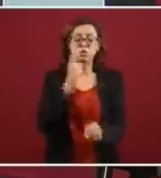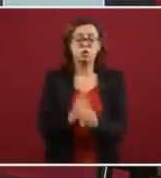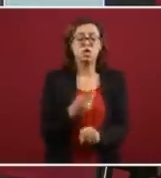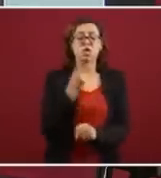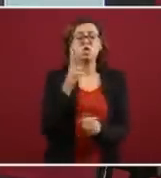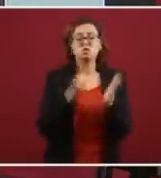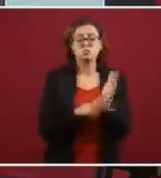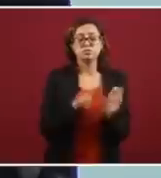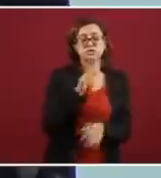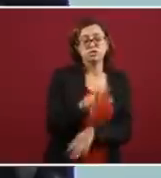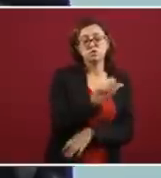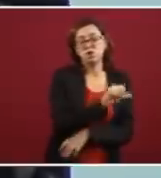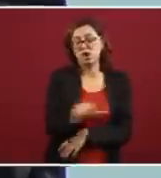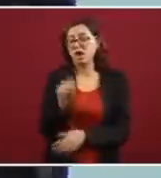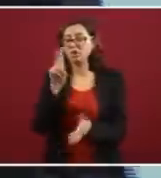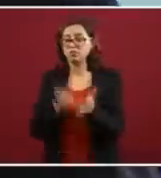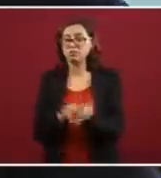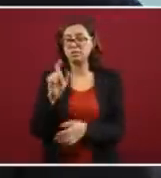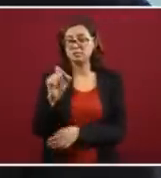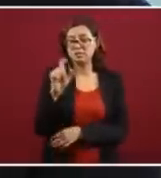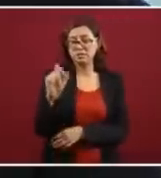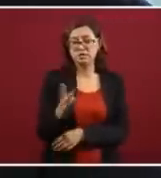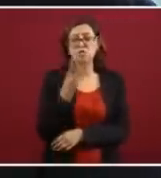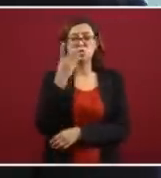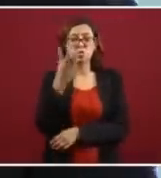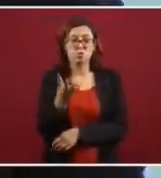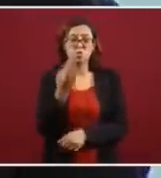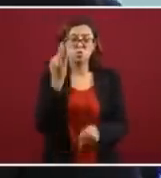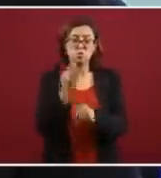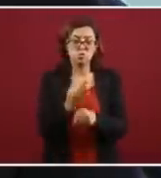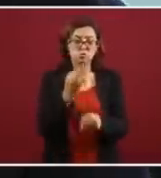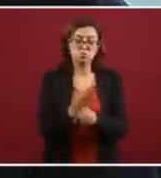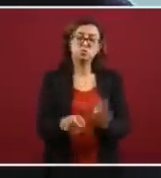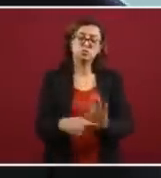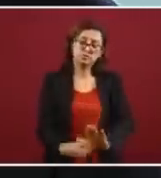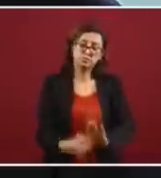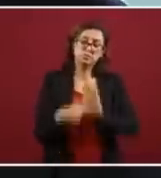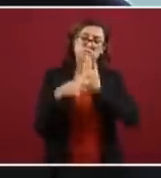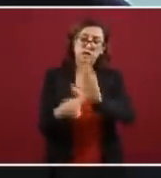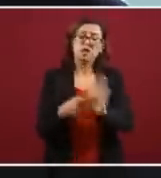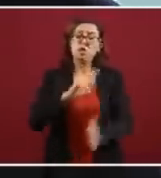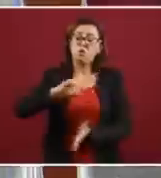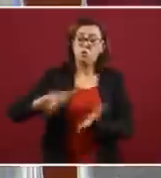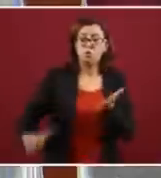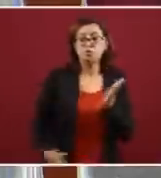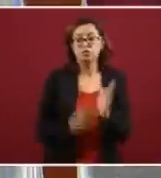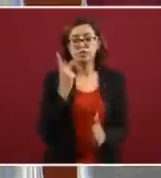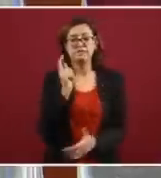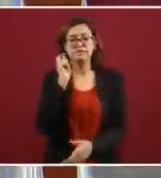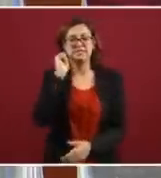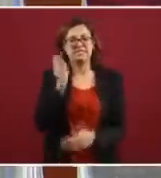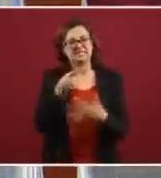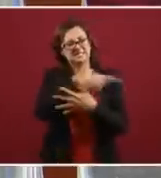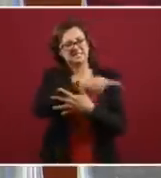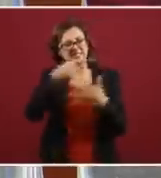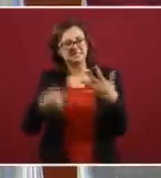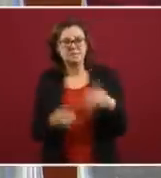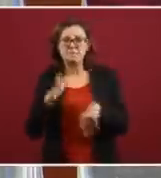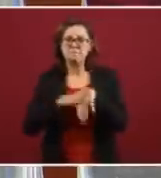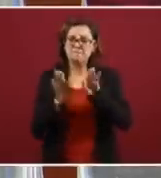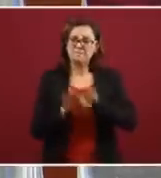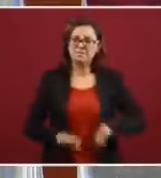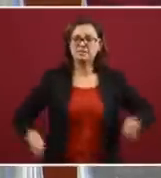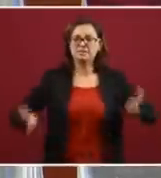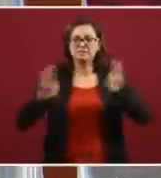2018-2024, y aquí voy a presentar ante reiterar ante ustedes algunos de sus ejes fundamentales. No